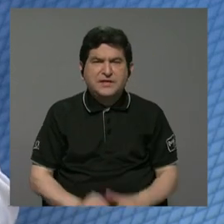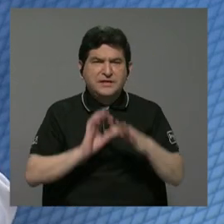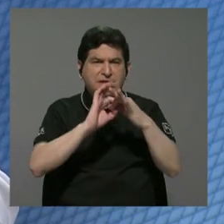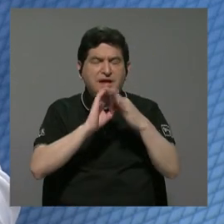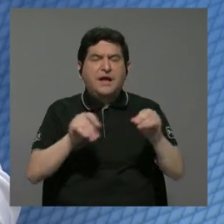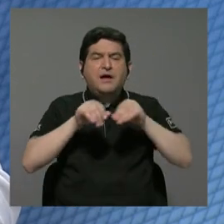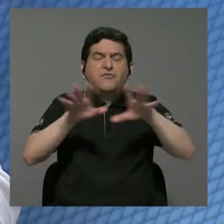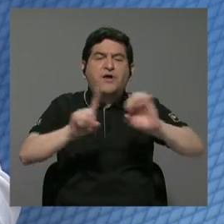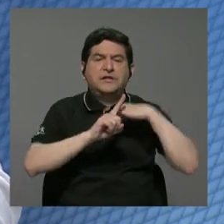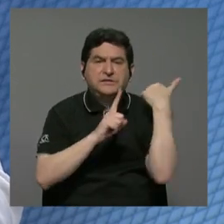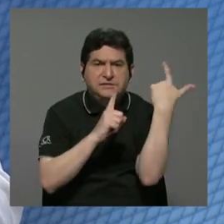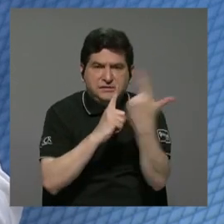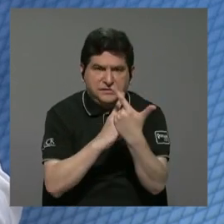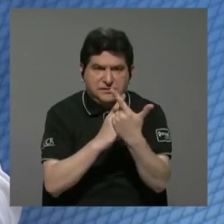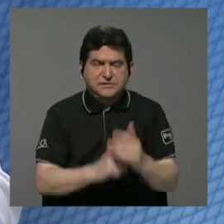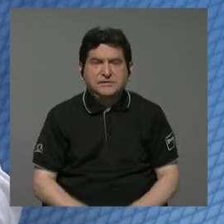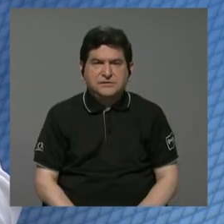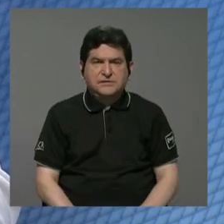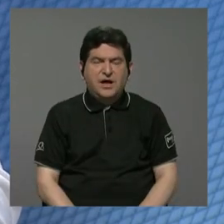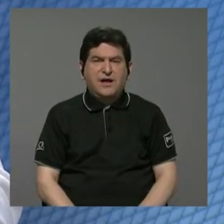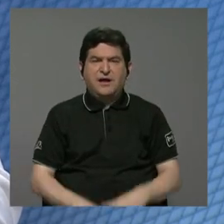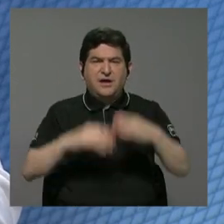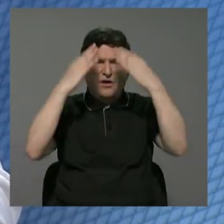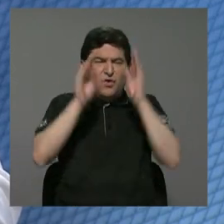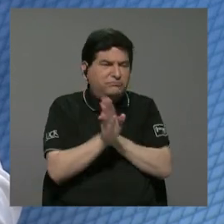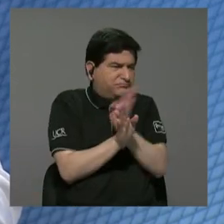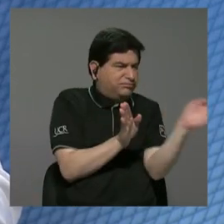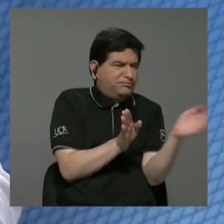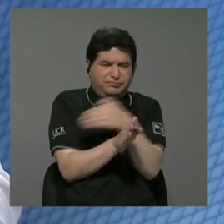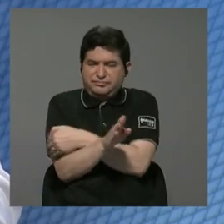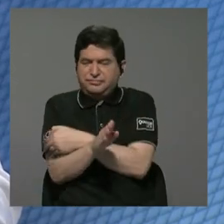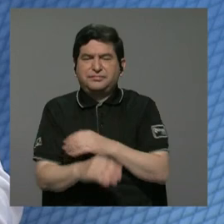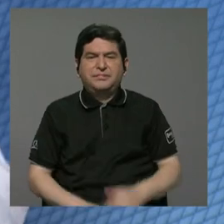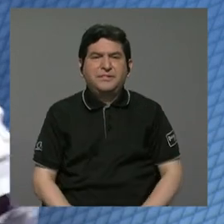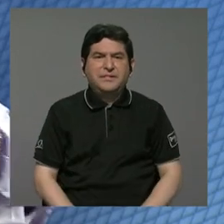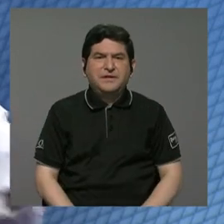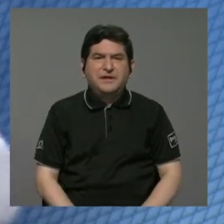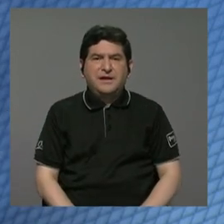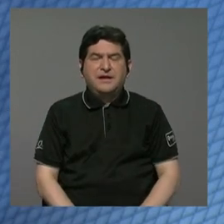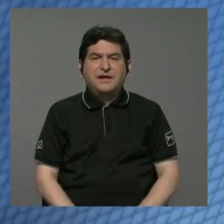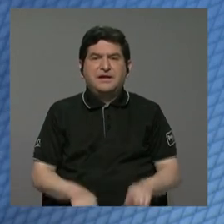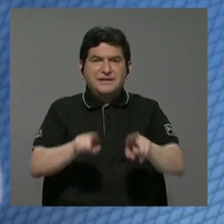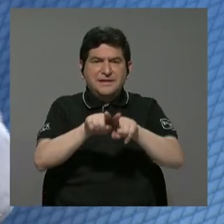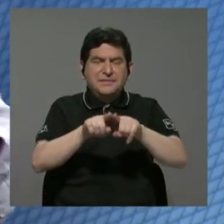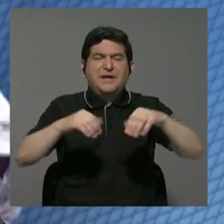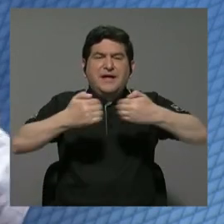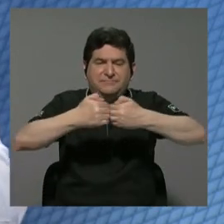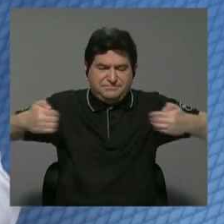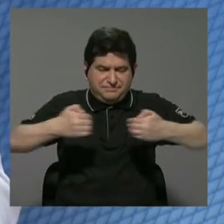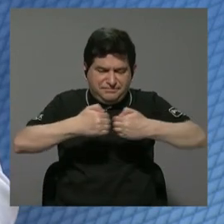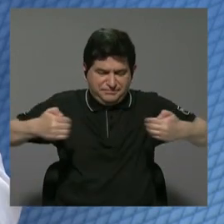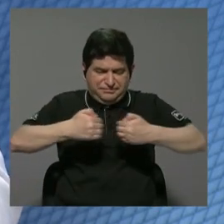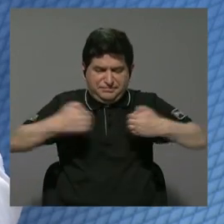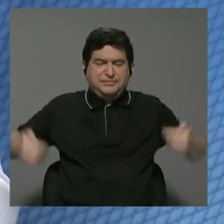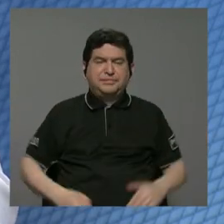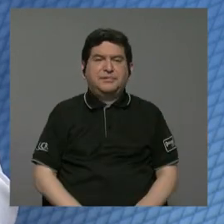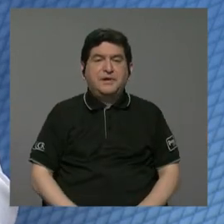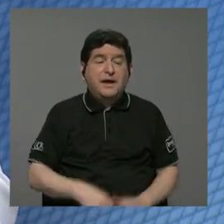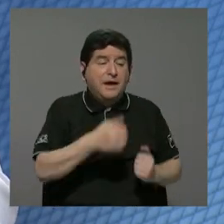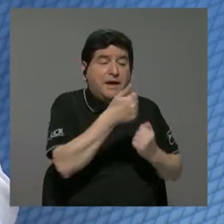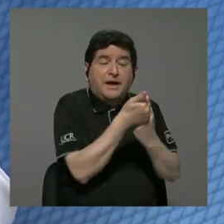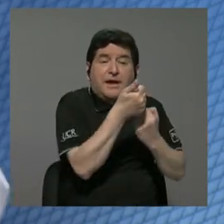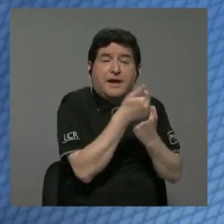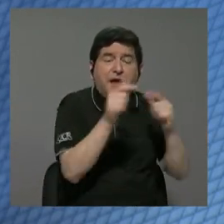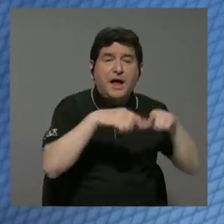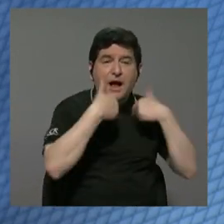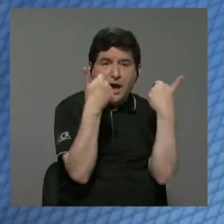redes sociales, con la desinformación, con el sectarismo, el apadrinamiento, por ejemplo,